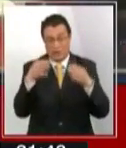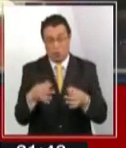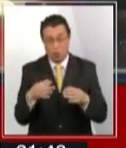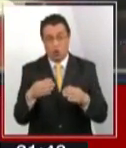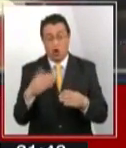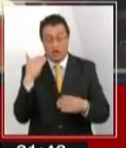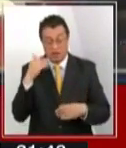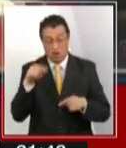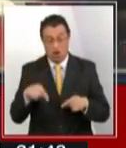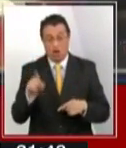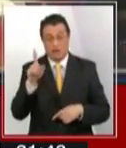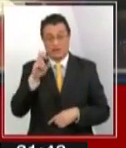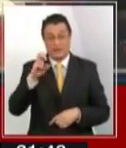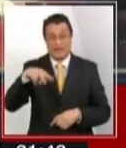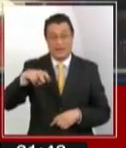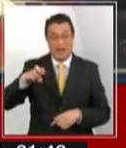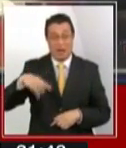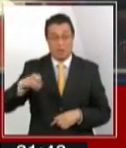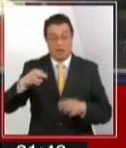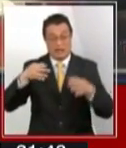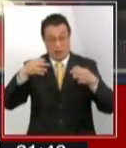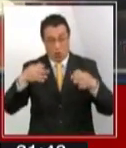Sename?